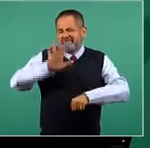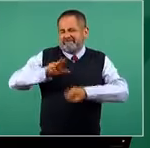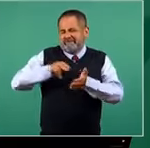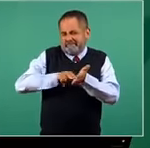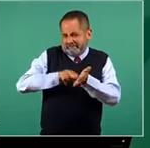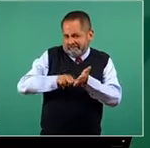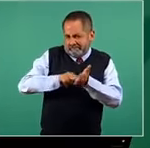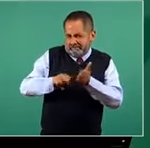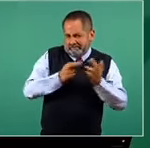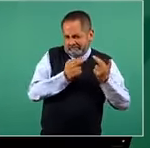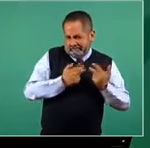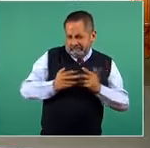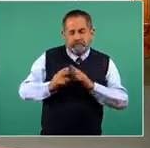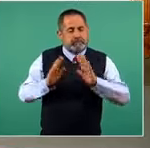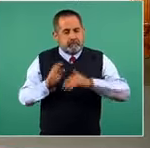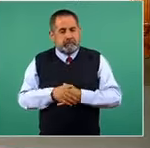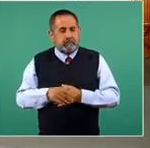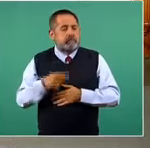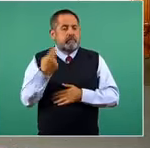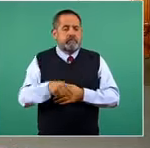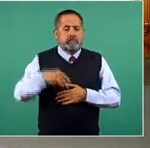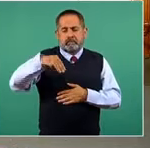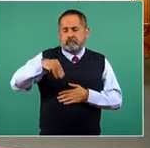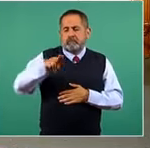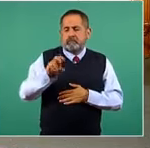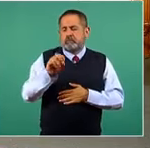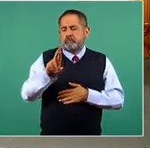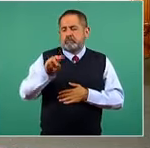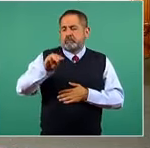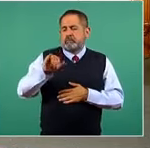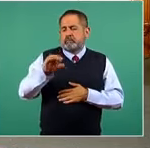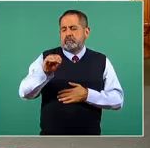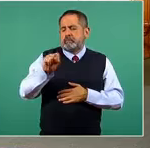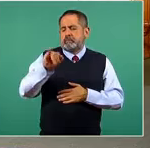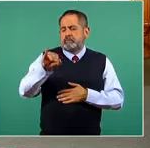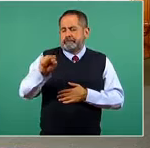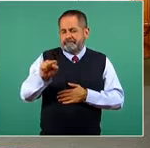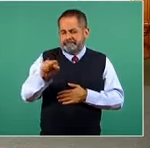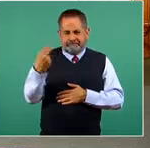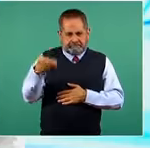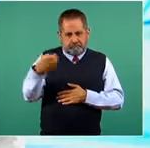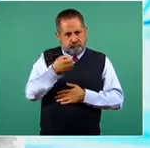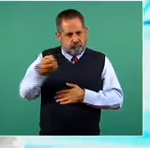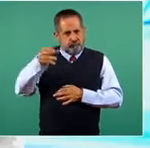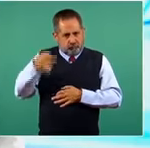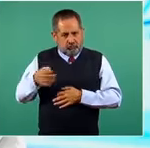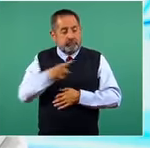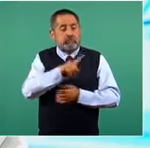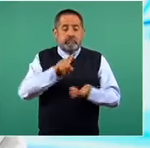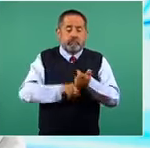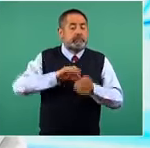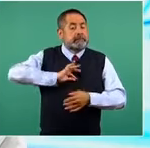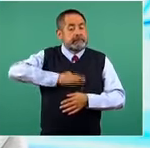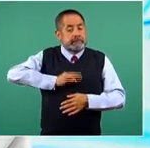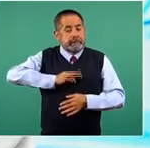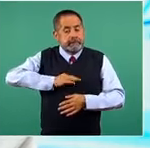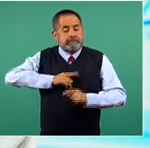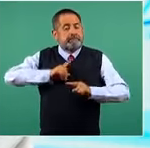destruye. Es una enfermedad que se llama mucormicosis. La mucormicosis es una infección causada